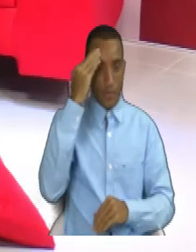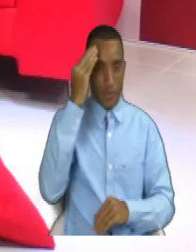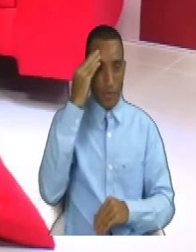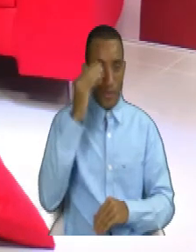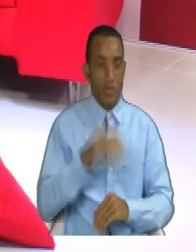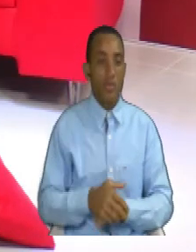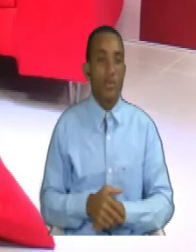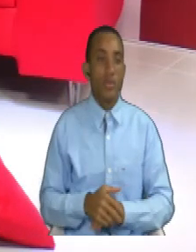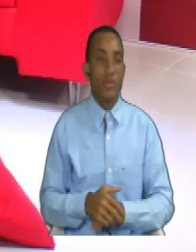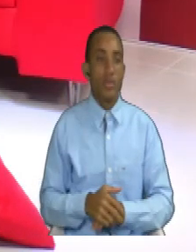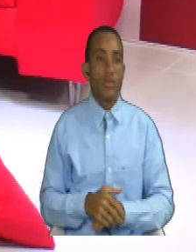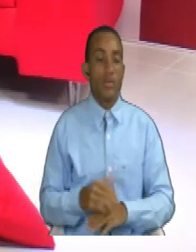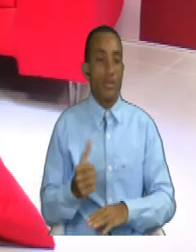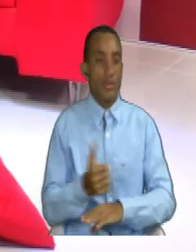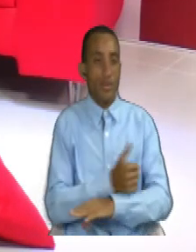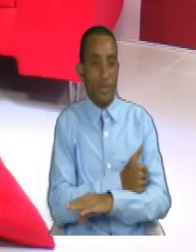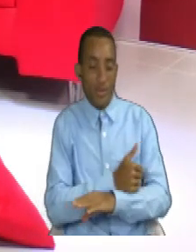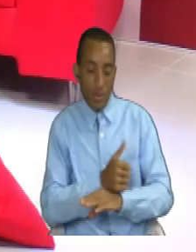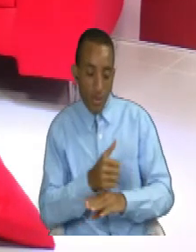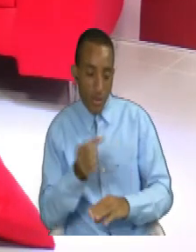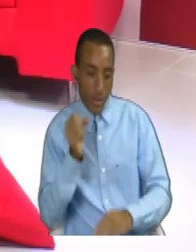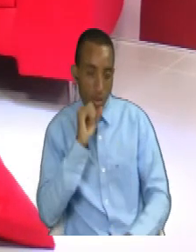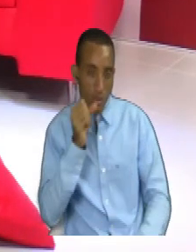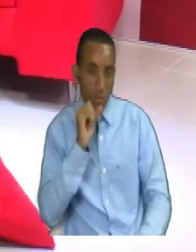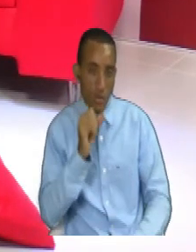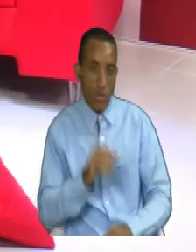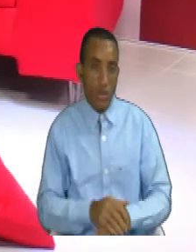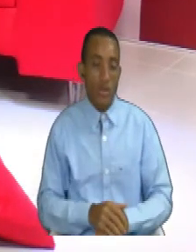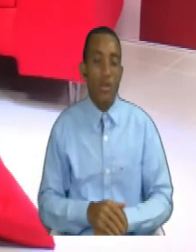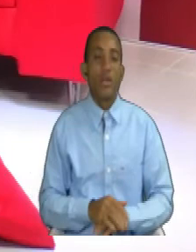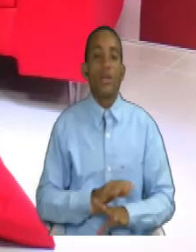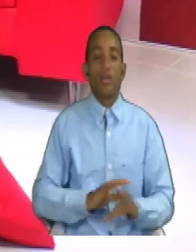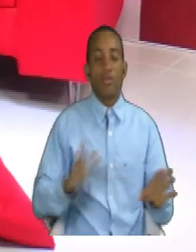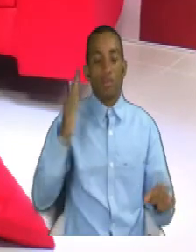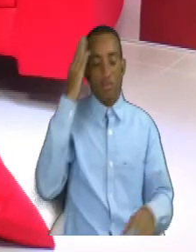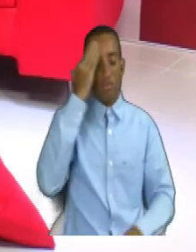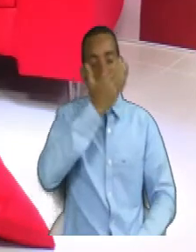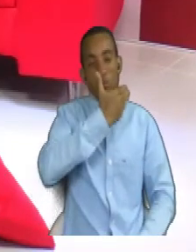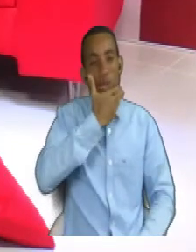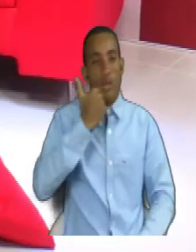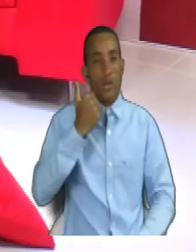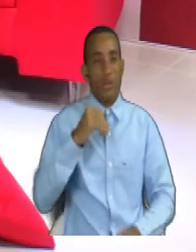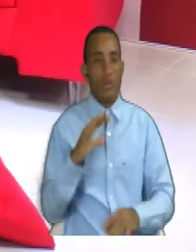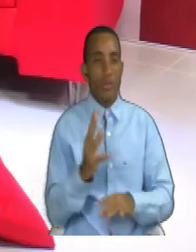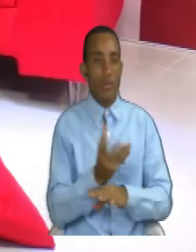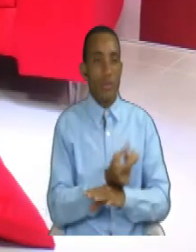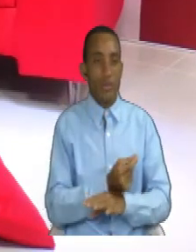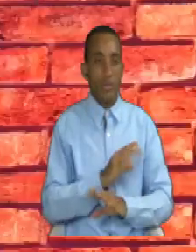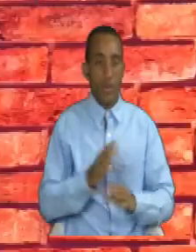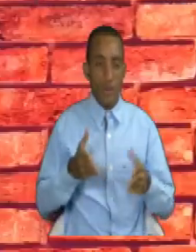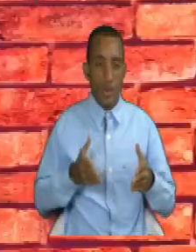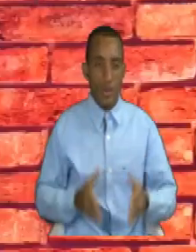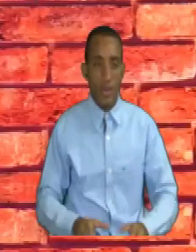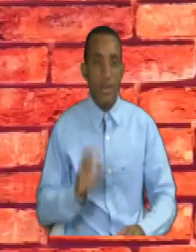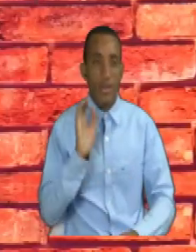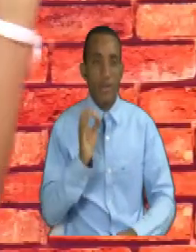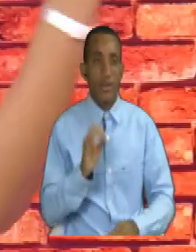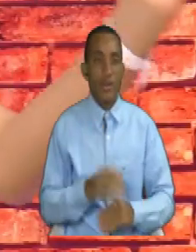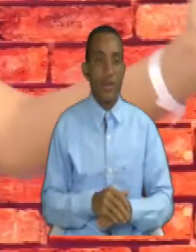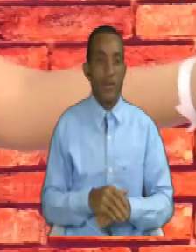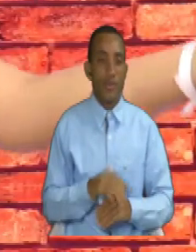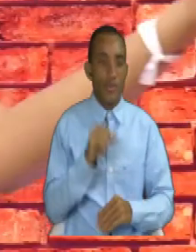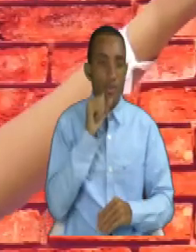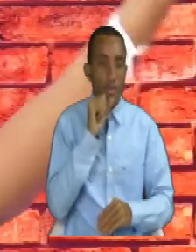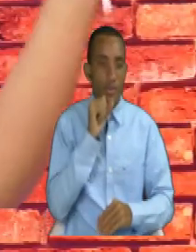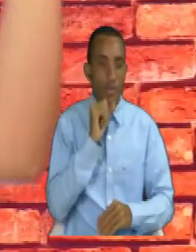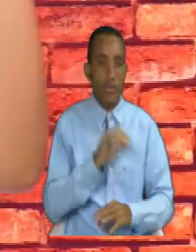están los mejores artistas de Barranca. Sí, la casa de los artistas. La casa de los artistas, allá, claro. El mejor artista de Barranca Bermeja siempre debe pasar por la cervecería. Claro